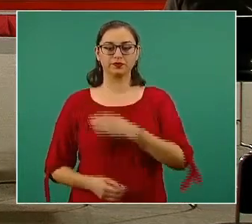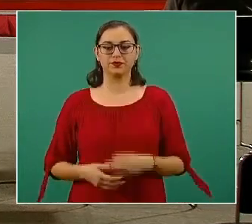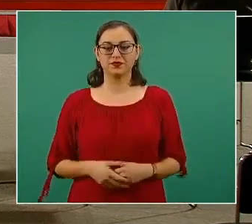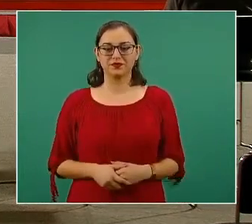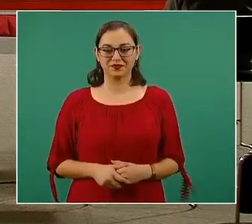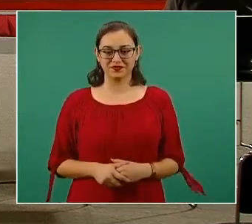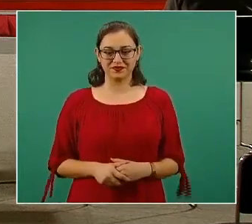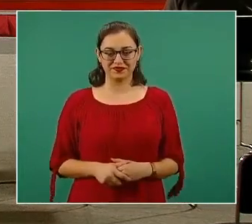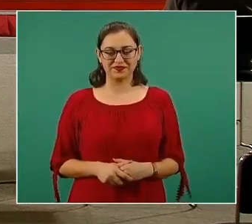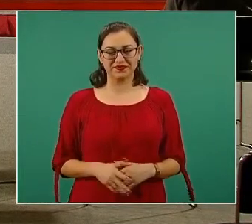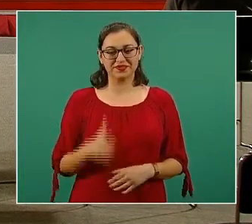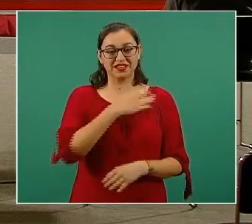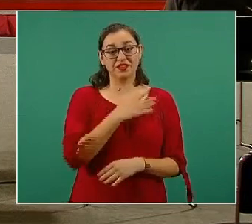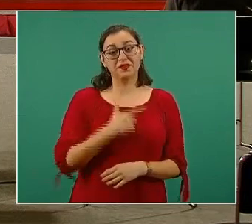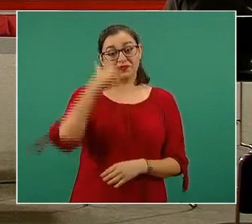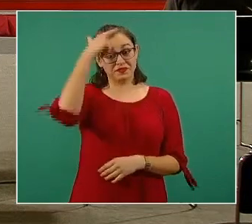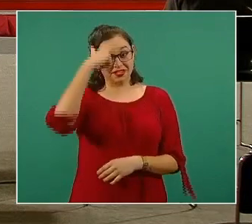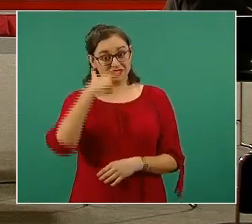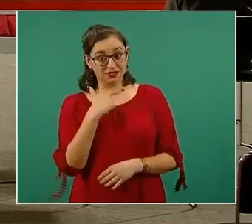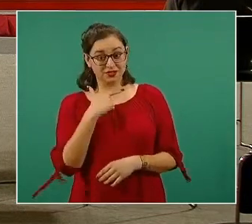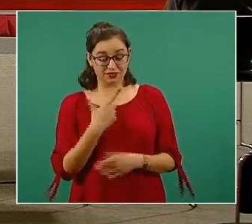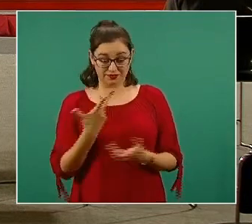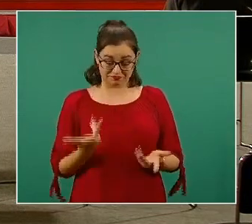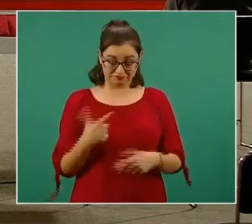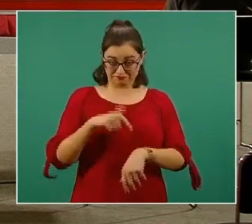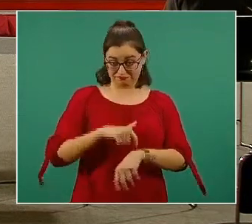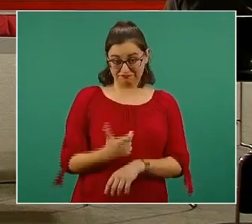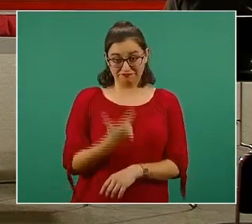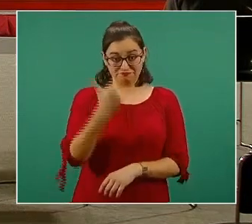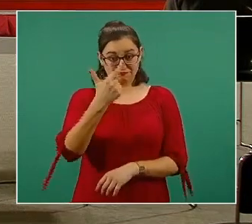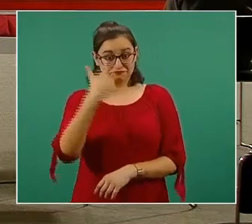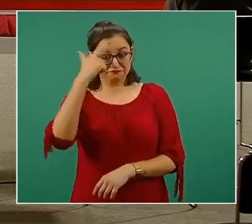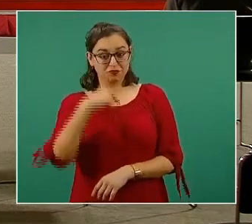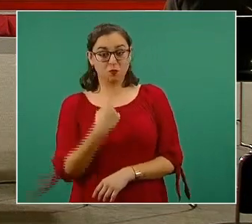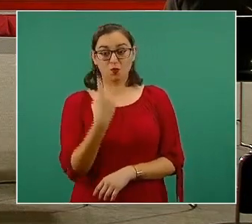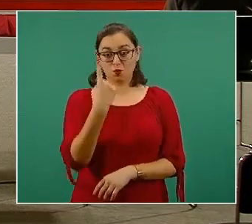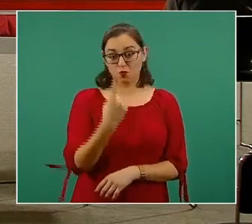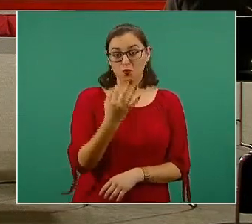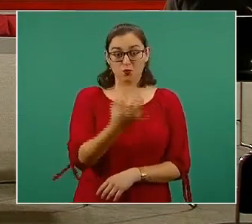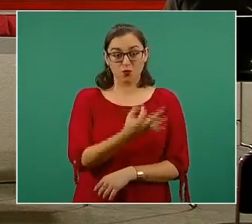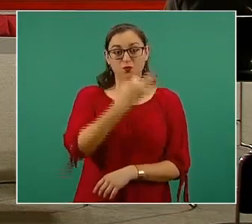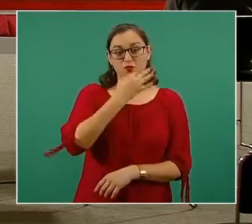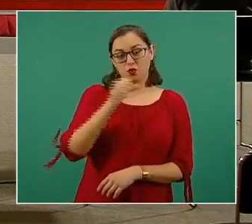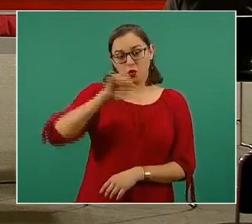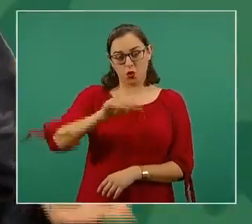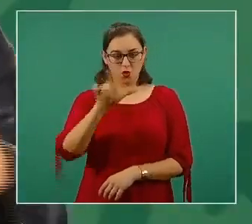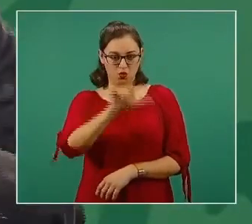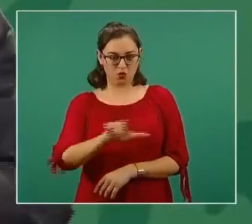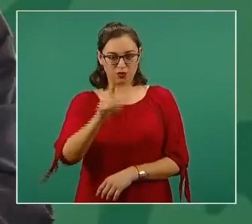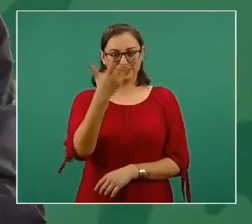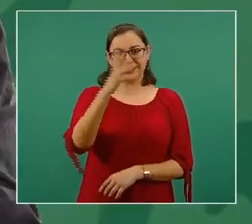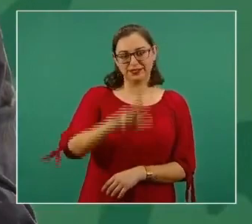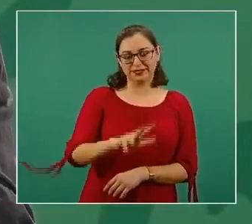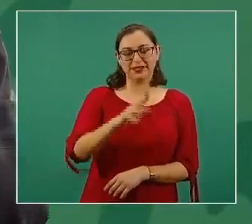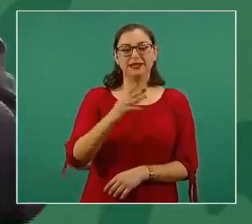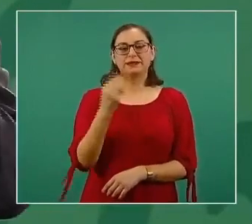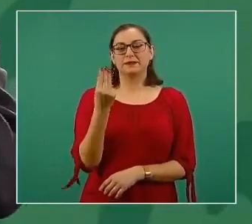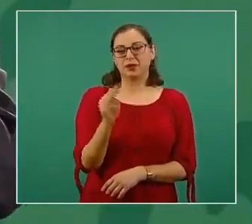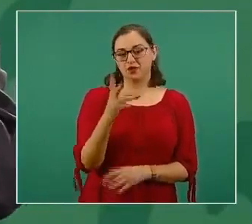Muy buenas noches. Son las 19:01 de este lunes 10 de mayo de 2021.